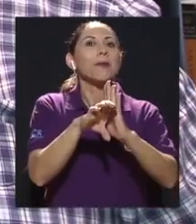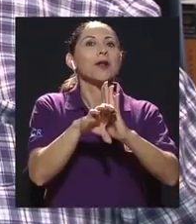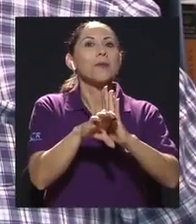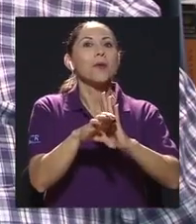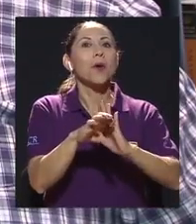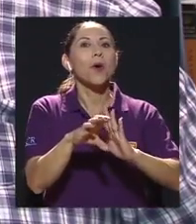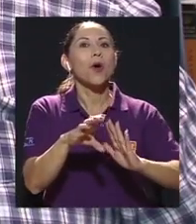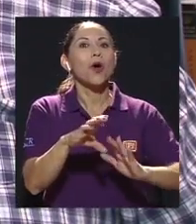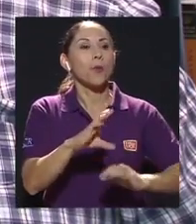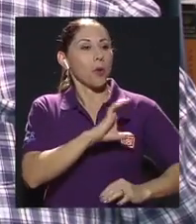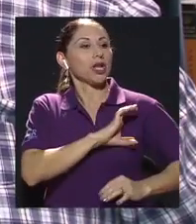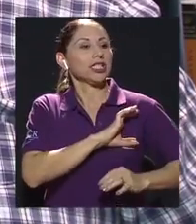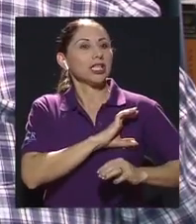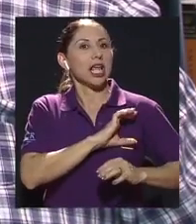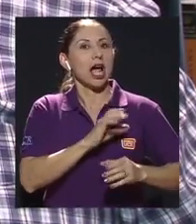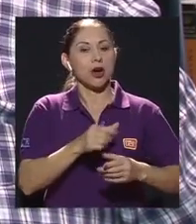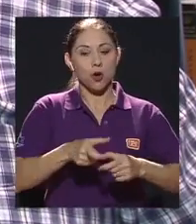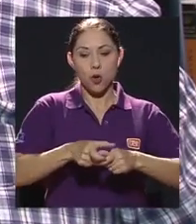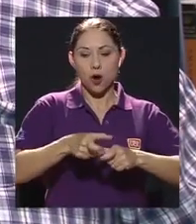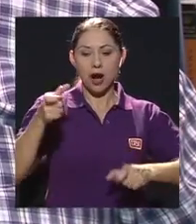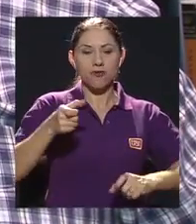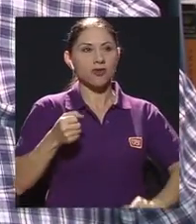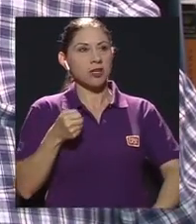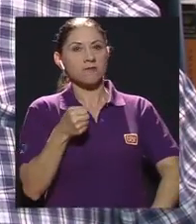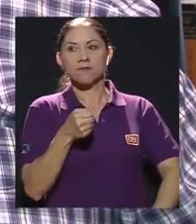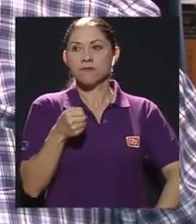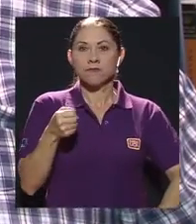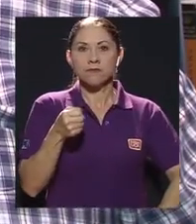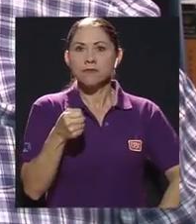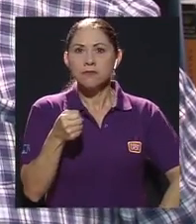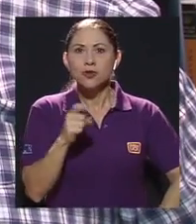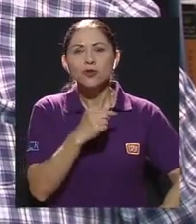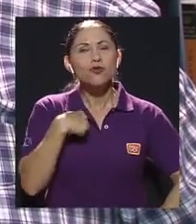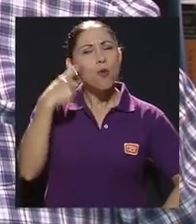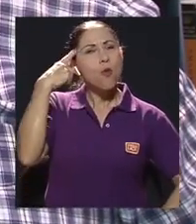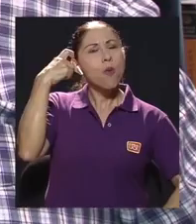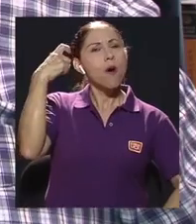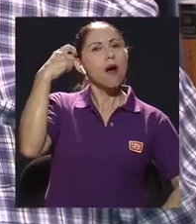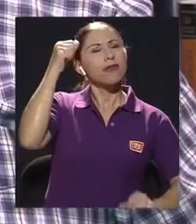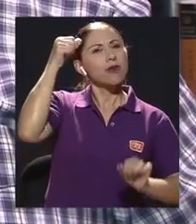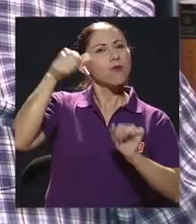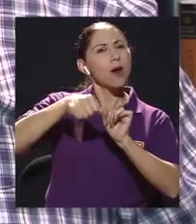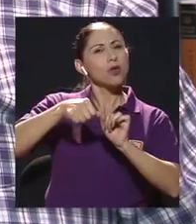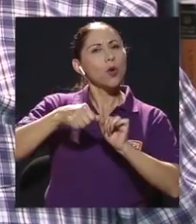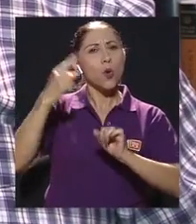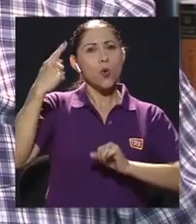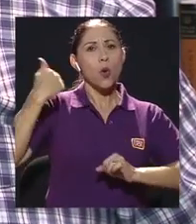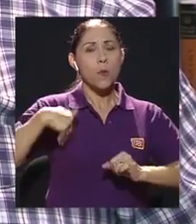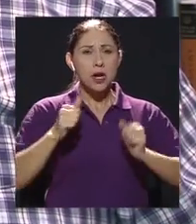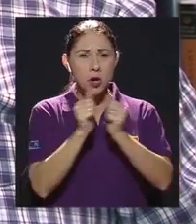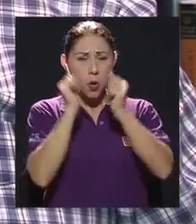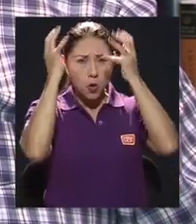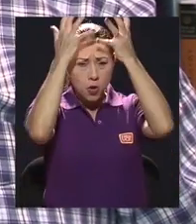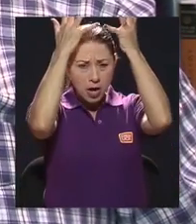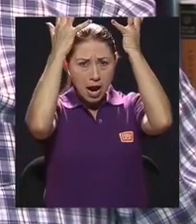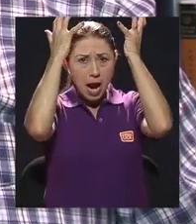garrote en la calle, sino un tipo con casco de combate, con un Garand